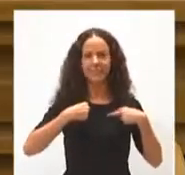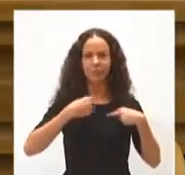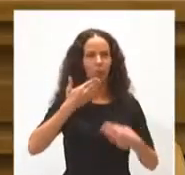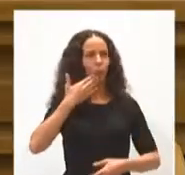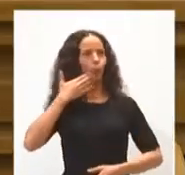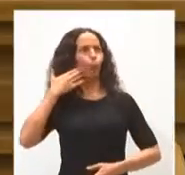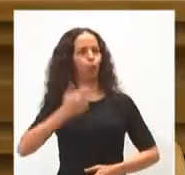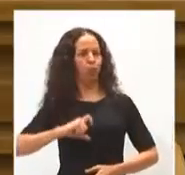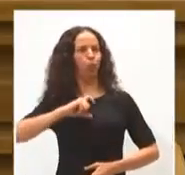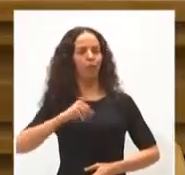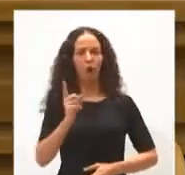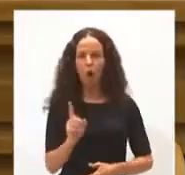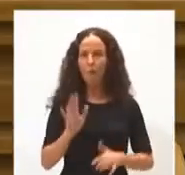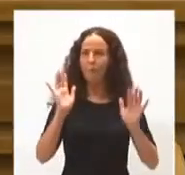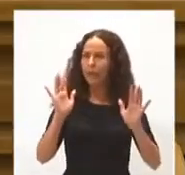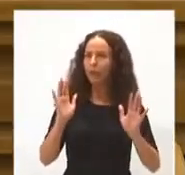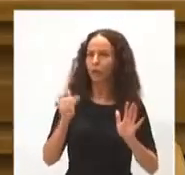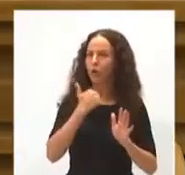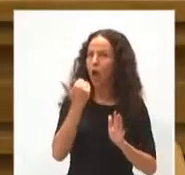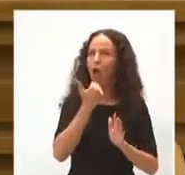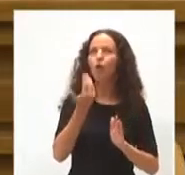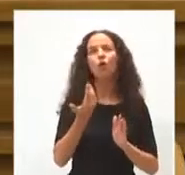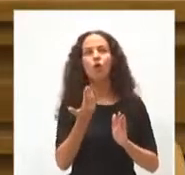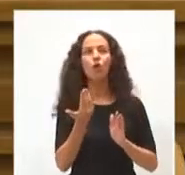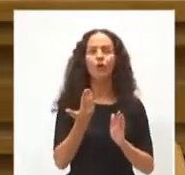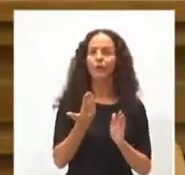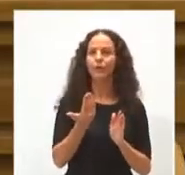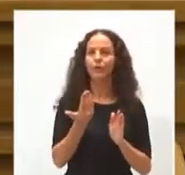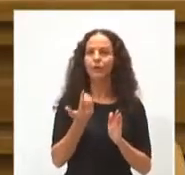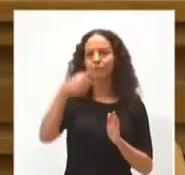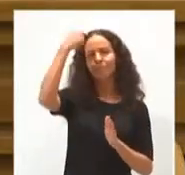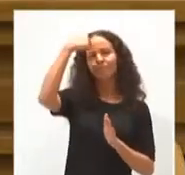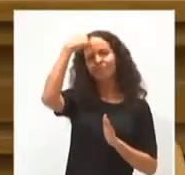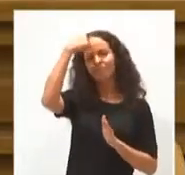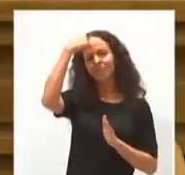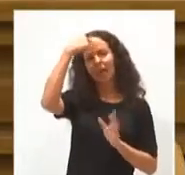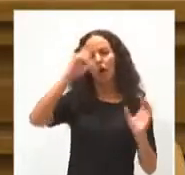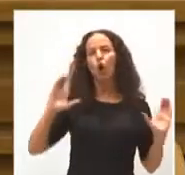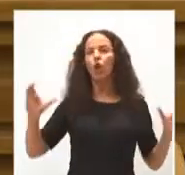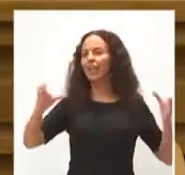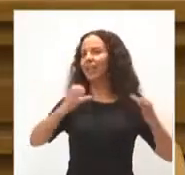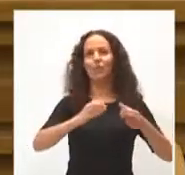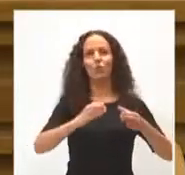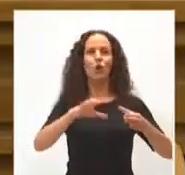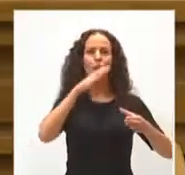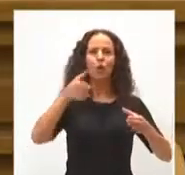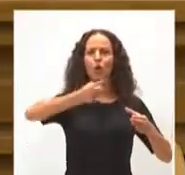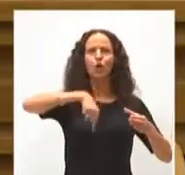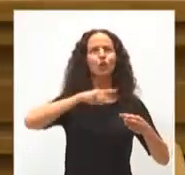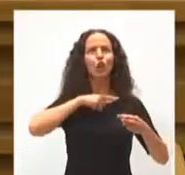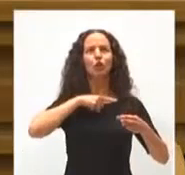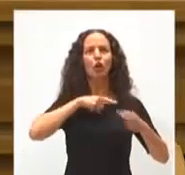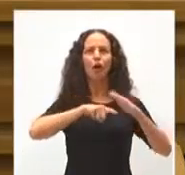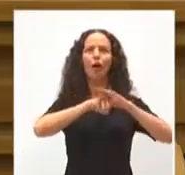innecesarios pero sí con con un cierto nivel de conciencia colectiva porque hemos sabido construir un regionalismo